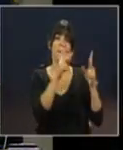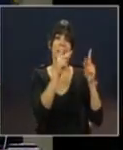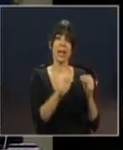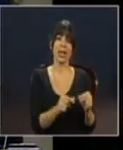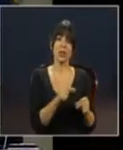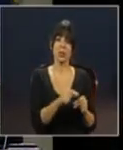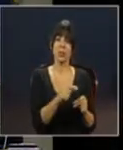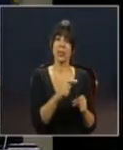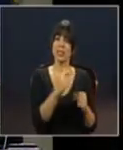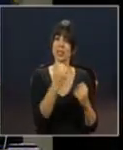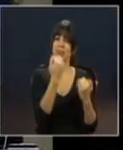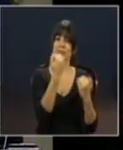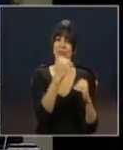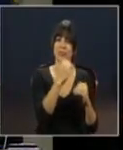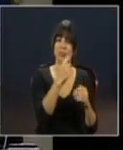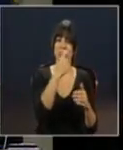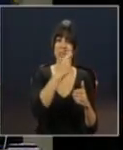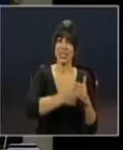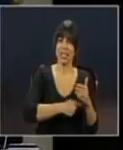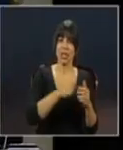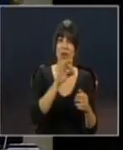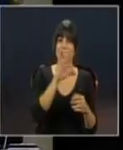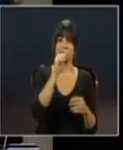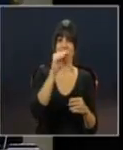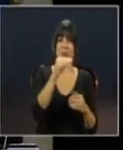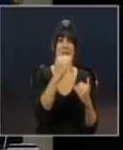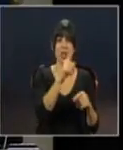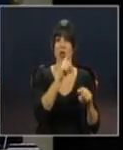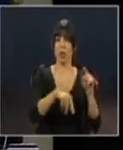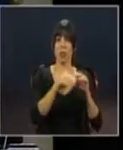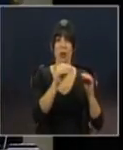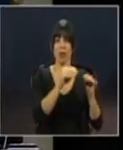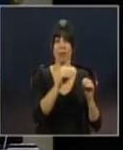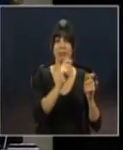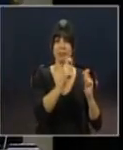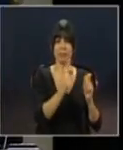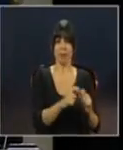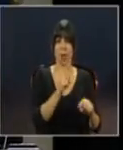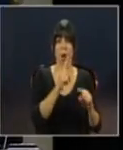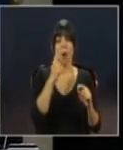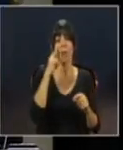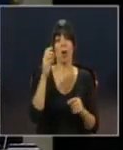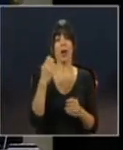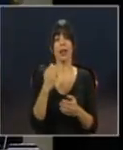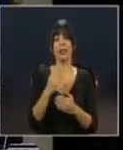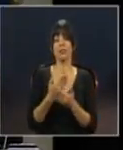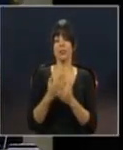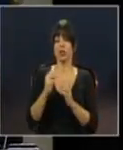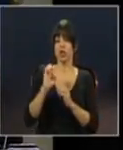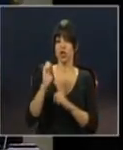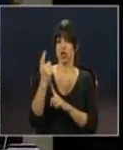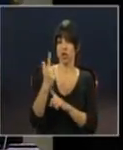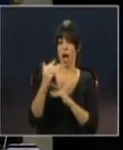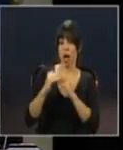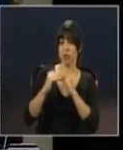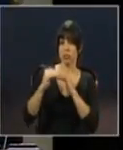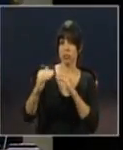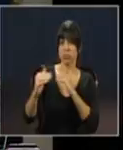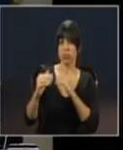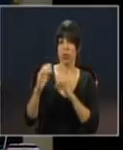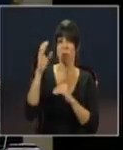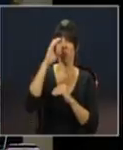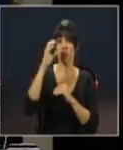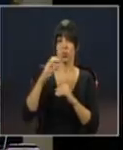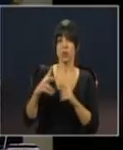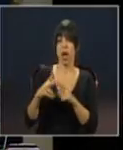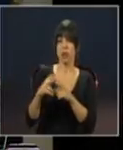es rígido en un 95%, o por razones de estabilidad social y seguridad pública, recortar la